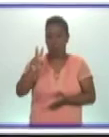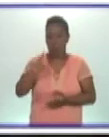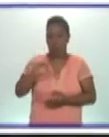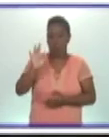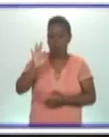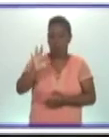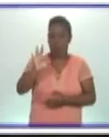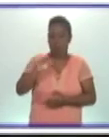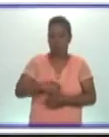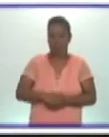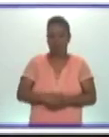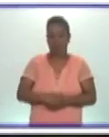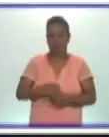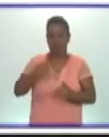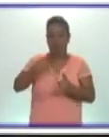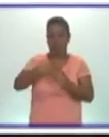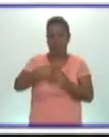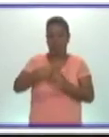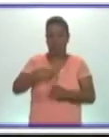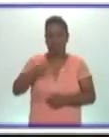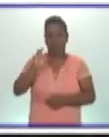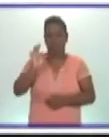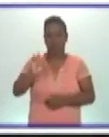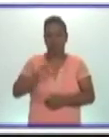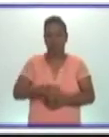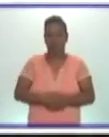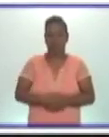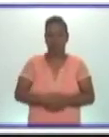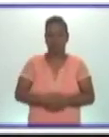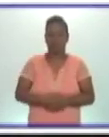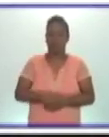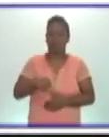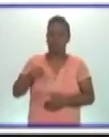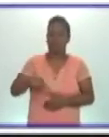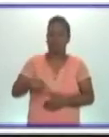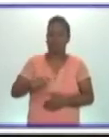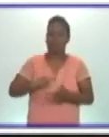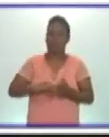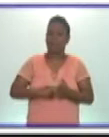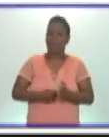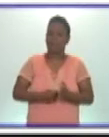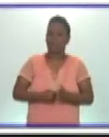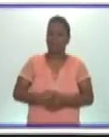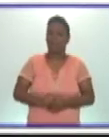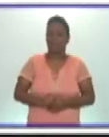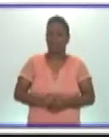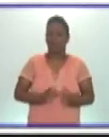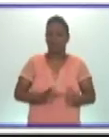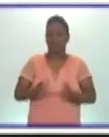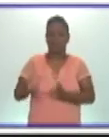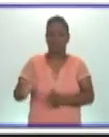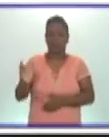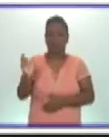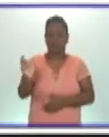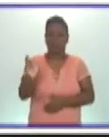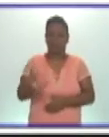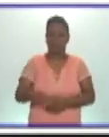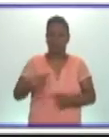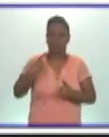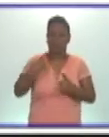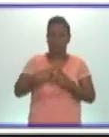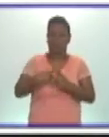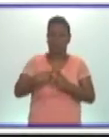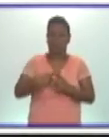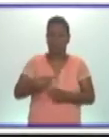2 más 8. Y ahora multiplicamos las partes literales agrupando